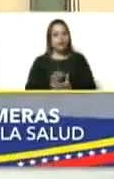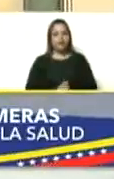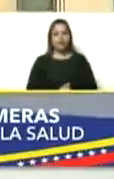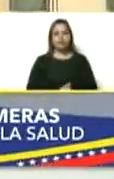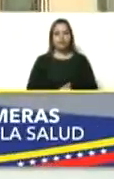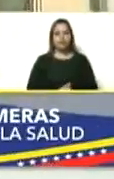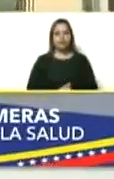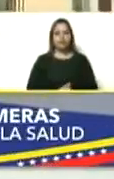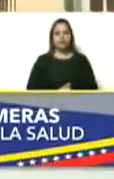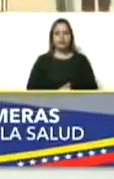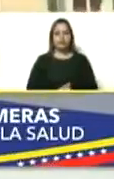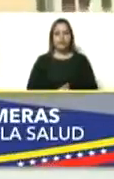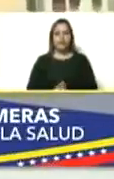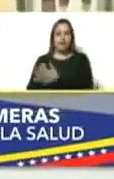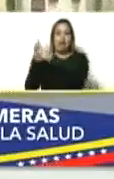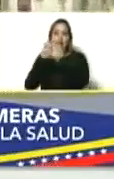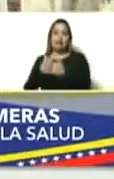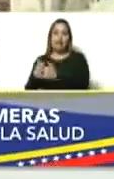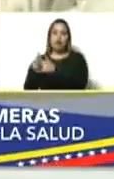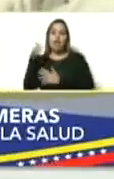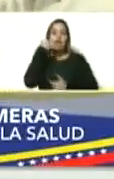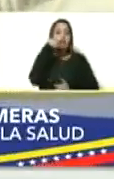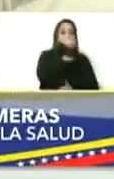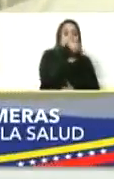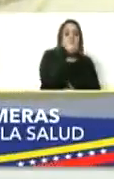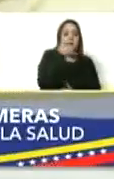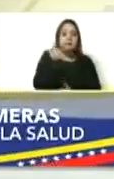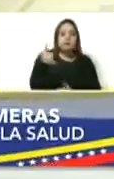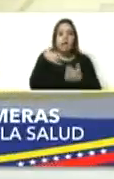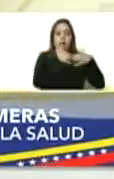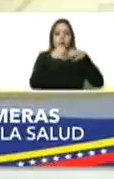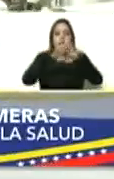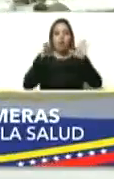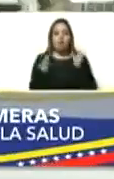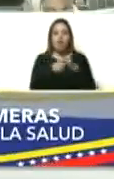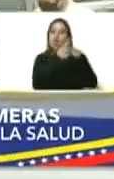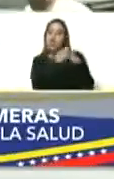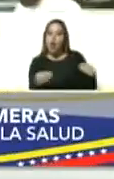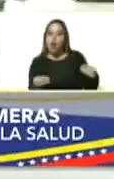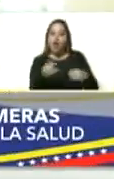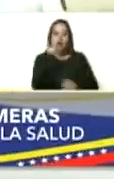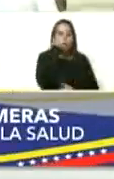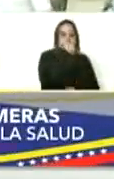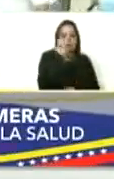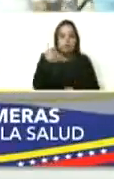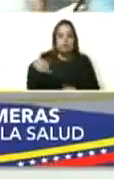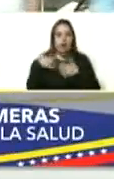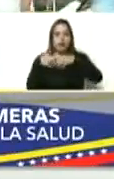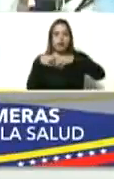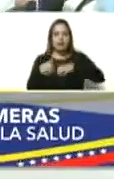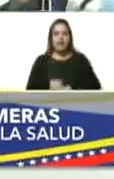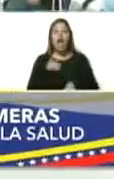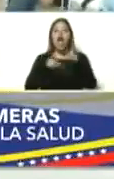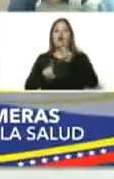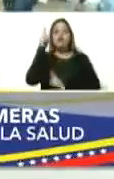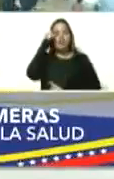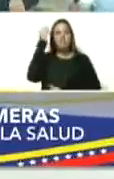La llamada del imperio estadounidense a todas las empresas del mundo, a todas. Algún día se sabrá la